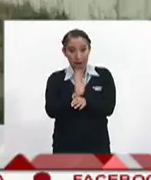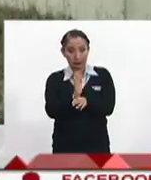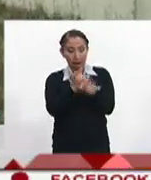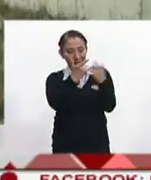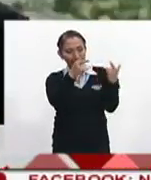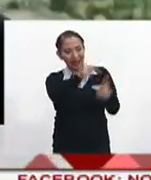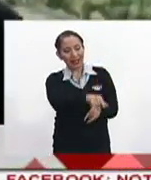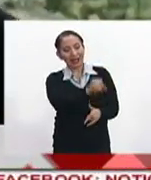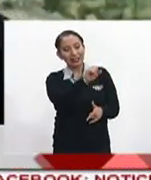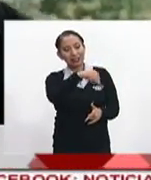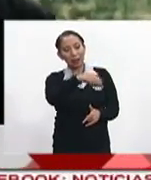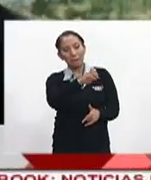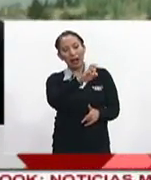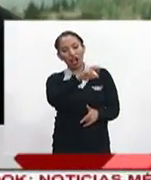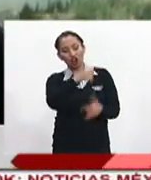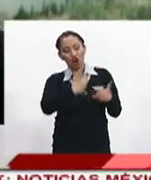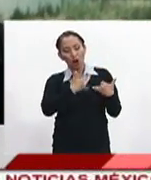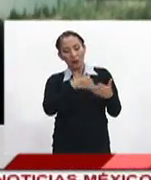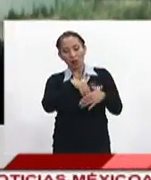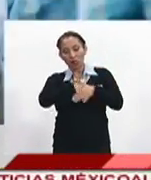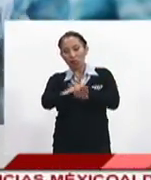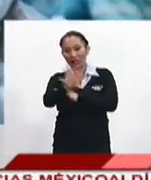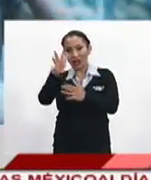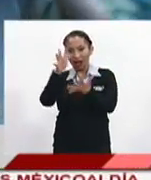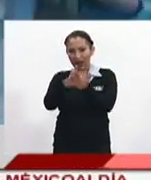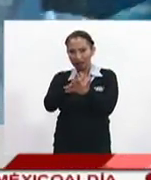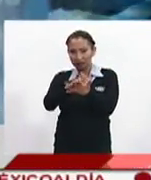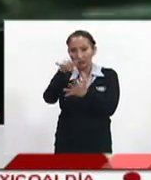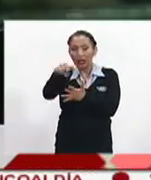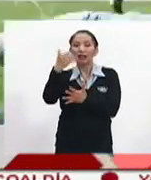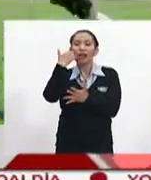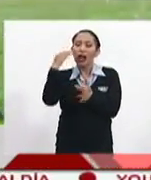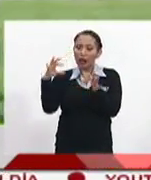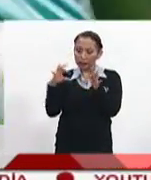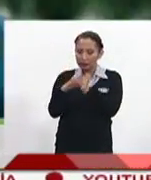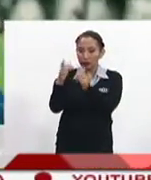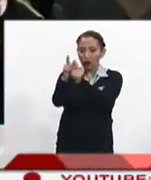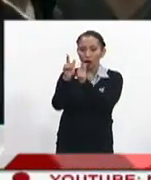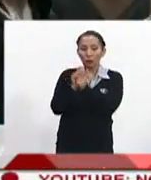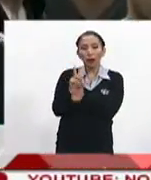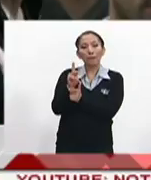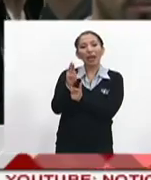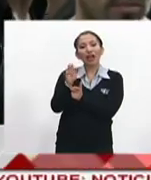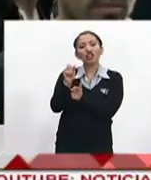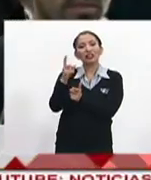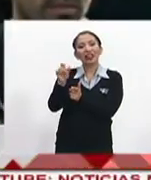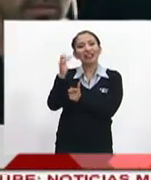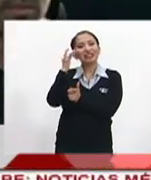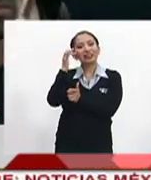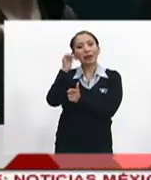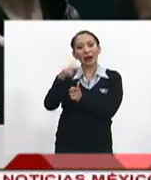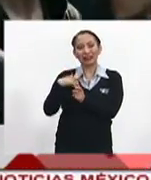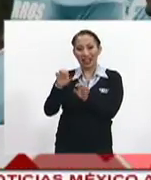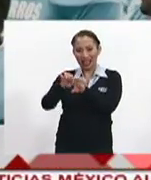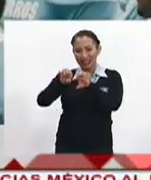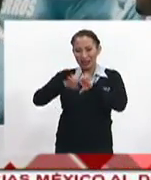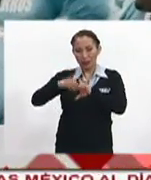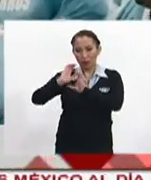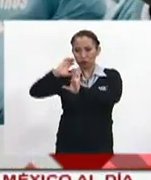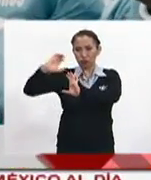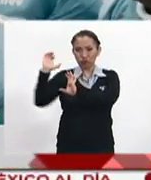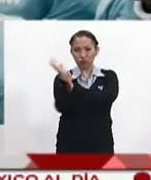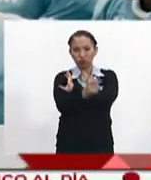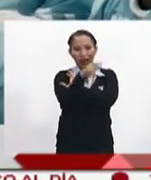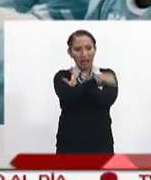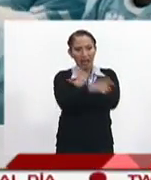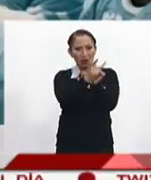narra el caso de Zambrano, joven que al ingresar a prisión busca unirse a los Perros de Santa Marta, equipo de fútbol americano manejado